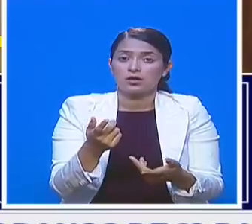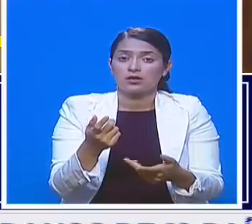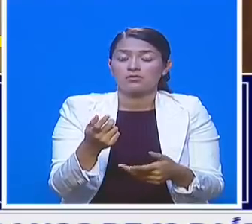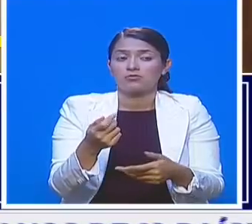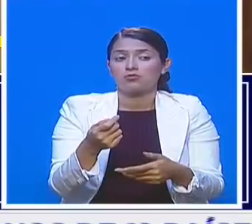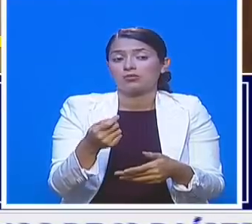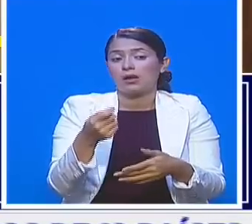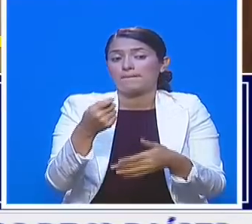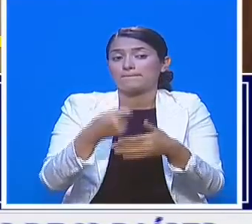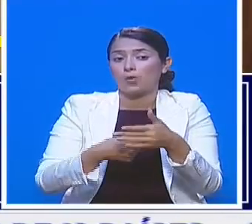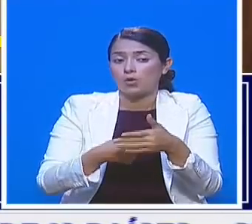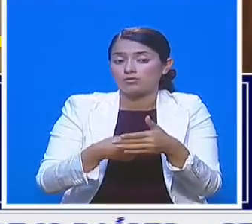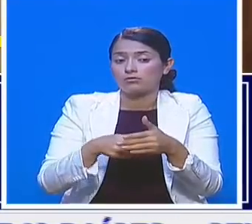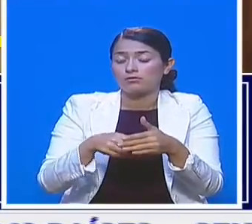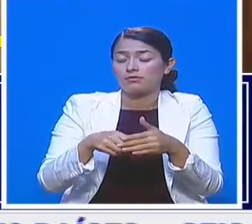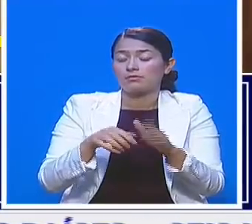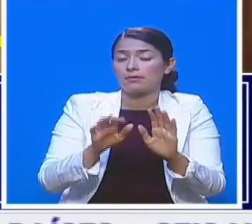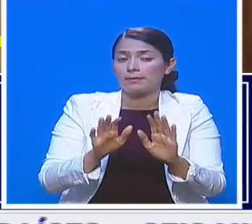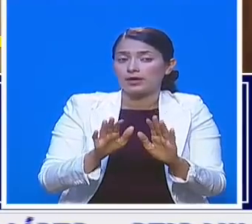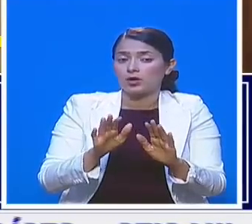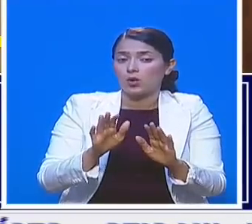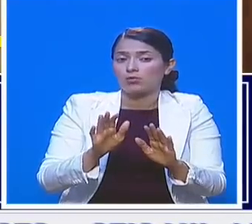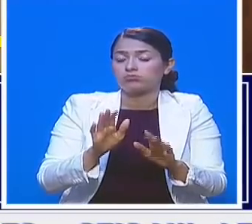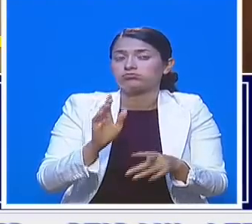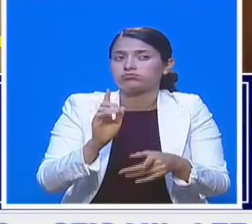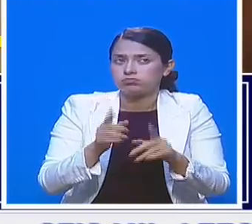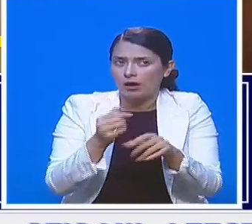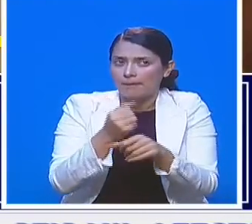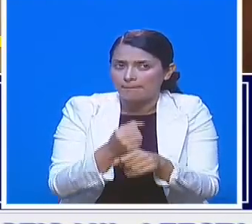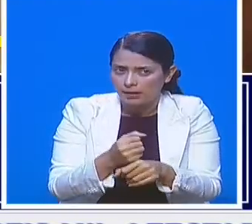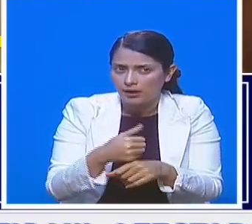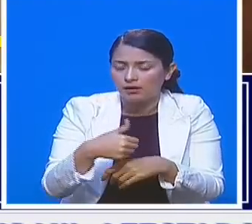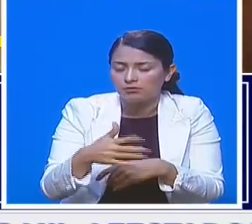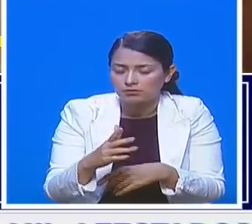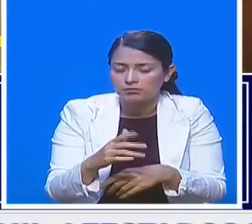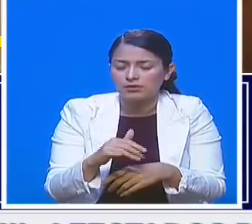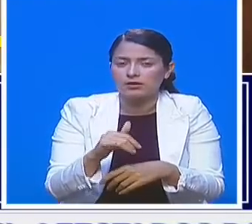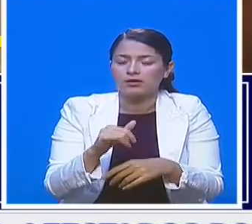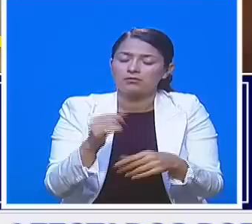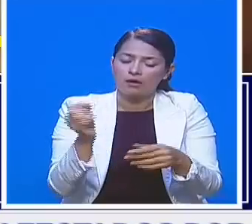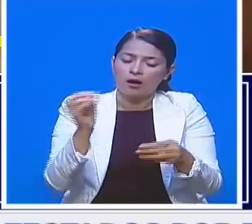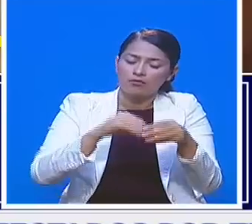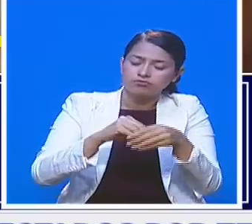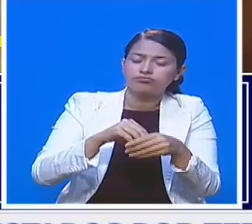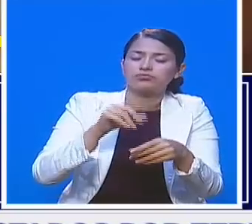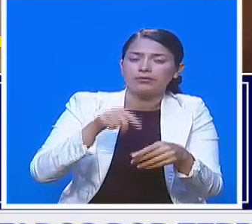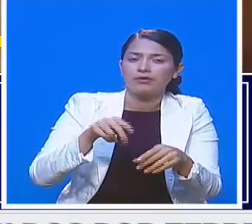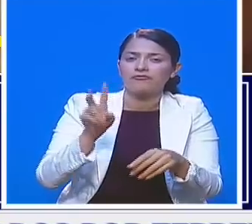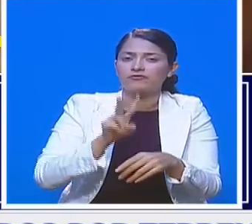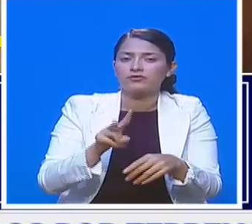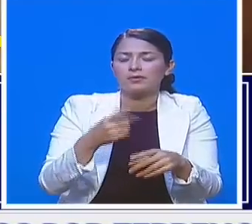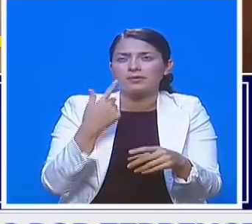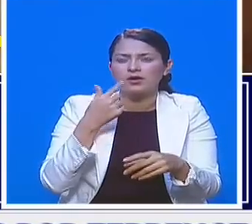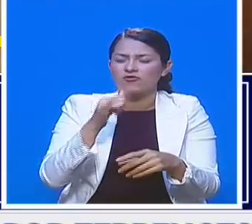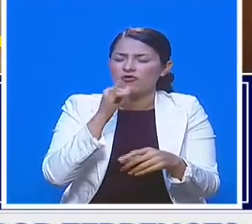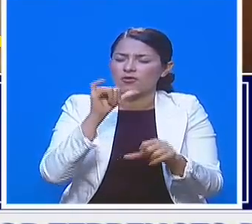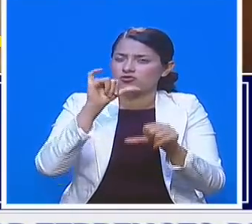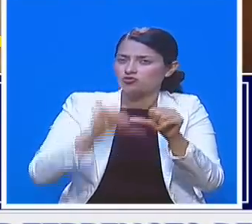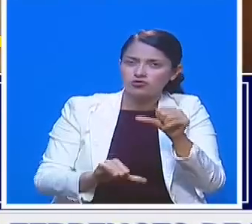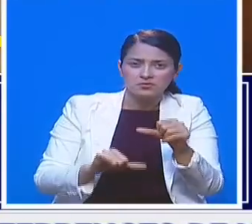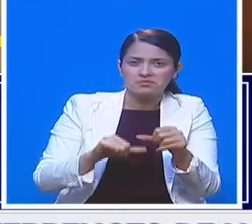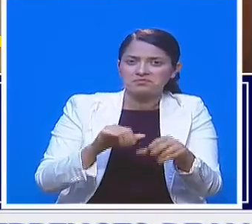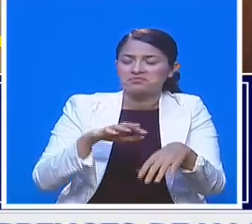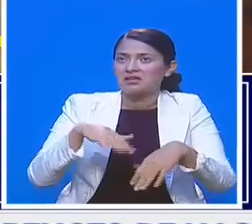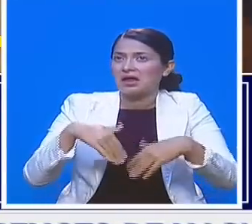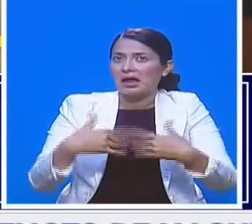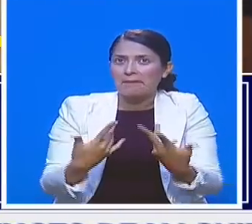parcial en la cual está incluida Venezuela. No hay información suficiente todavía que nos permita determinar qué medidas se van a tomar o